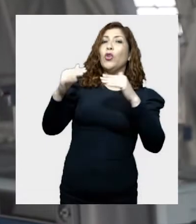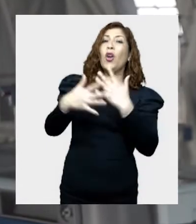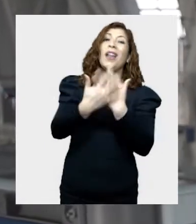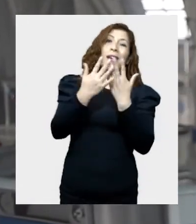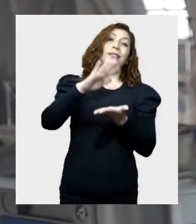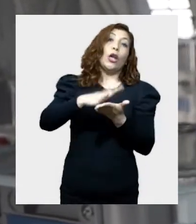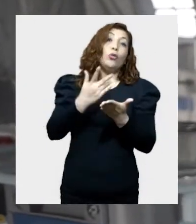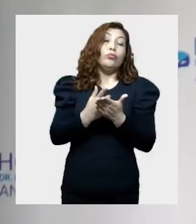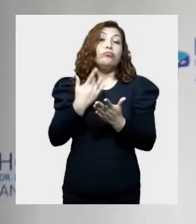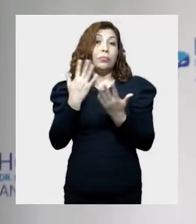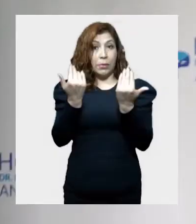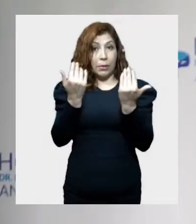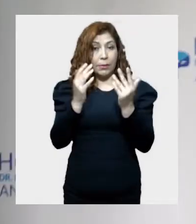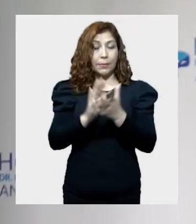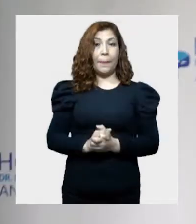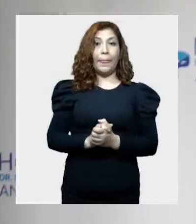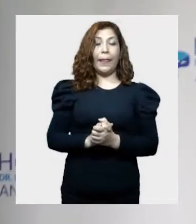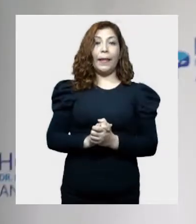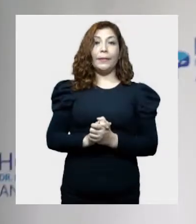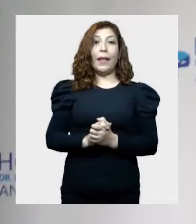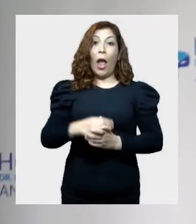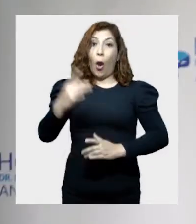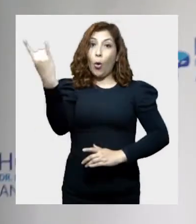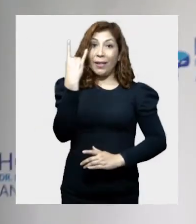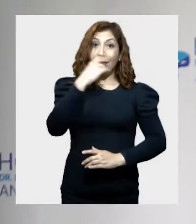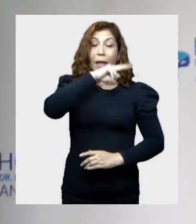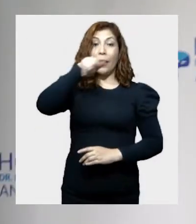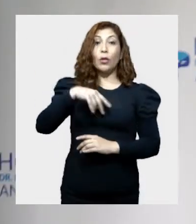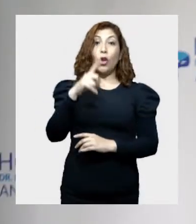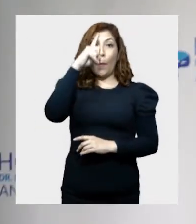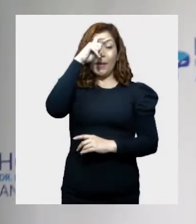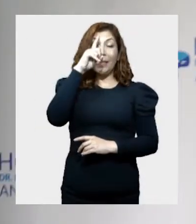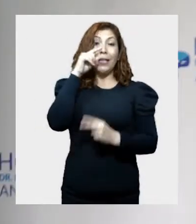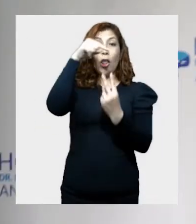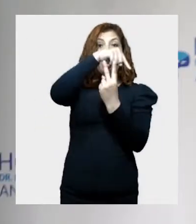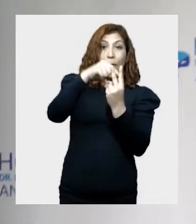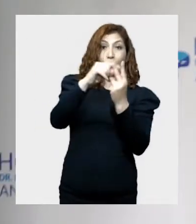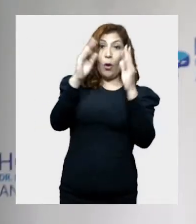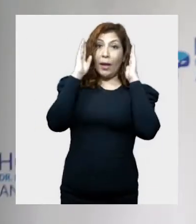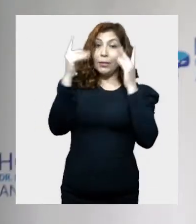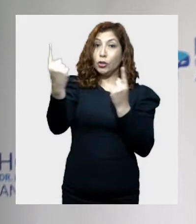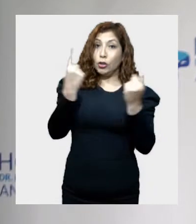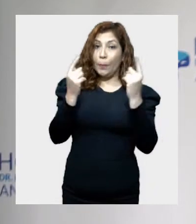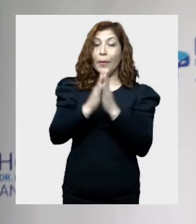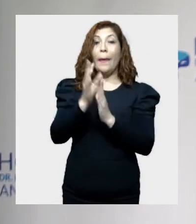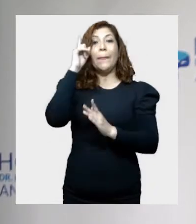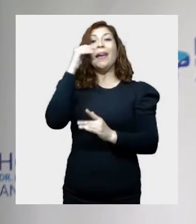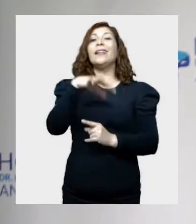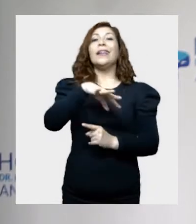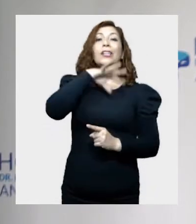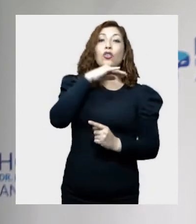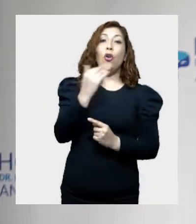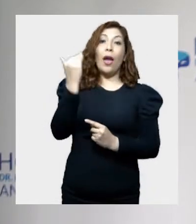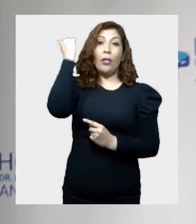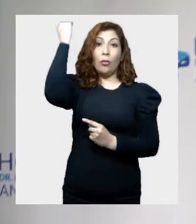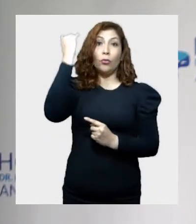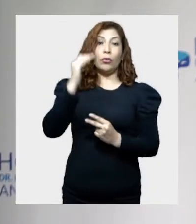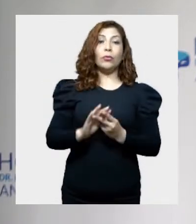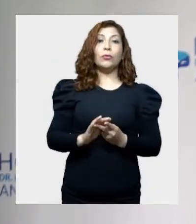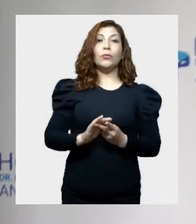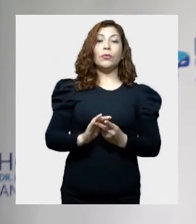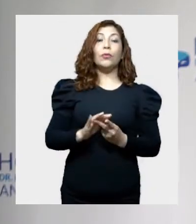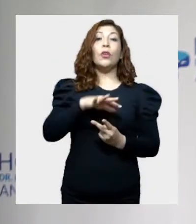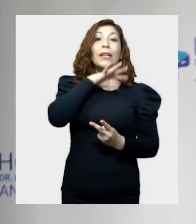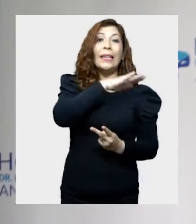fuese necesario. La unidad de emergencia de nuestro hospital define 2 tipos de atenciones: atención para niños y adultos y